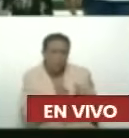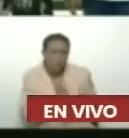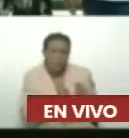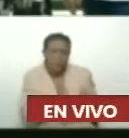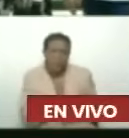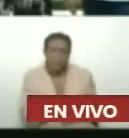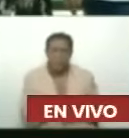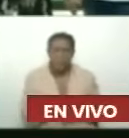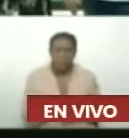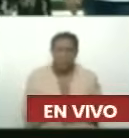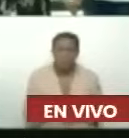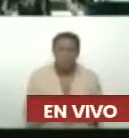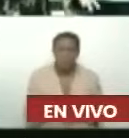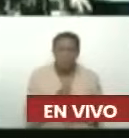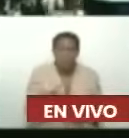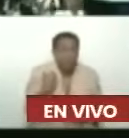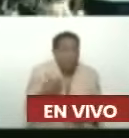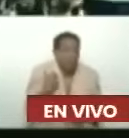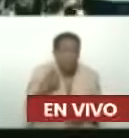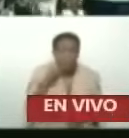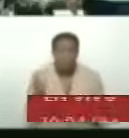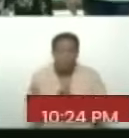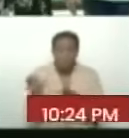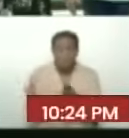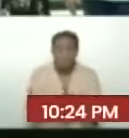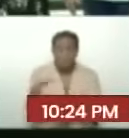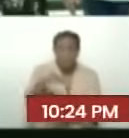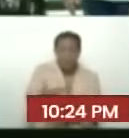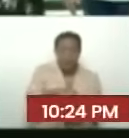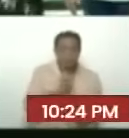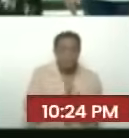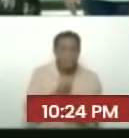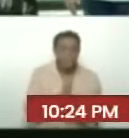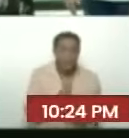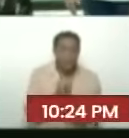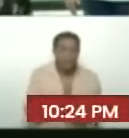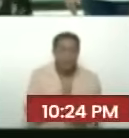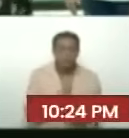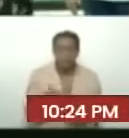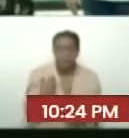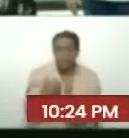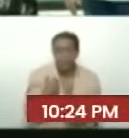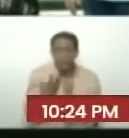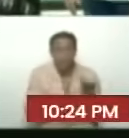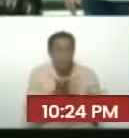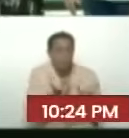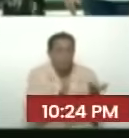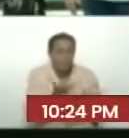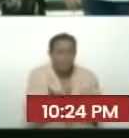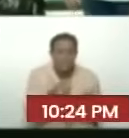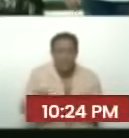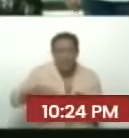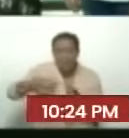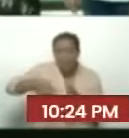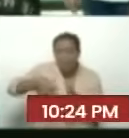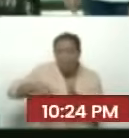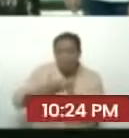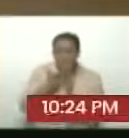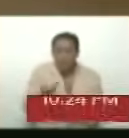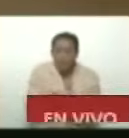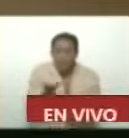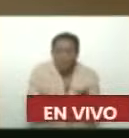hacía con cualquier cosa que conseguía en la casa. La verdad, chico, increíble. Sí, con la cocina, las ollas de la abuela. Nacen